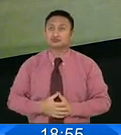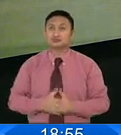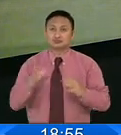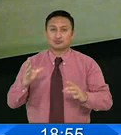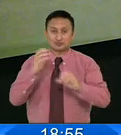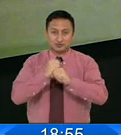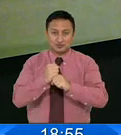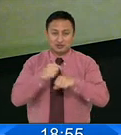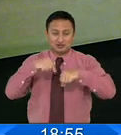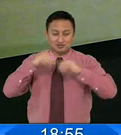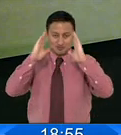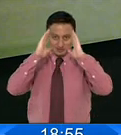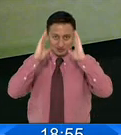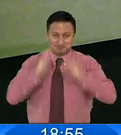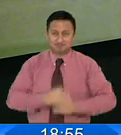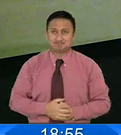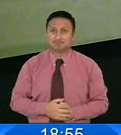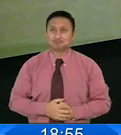escuchamos con atención.